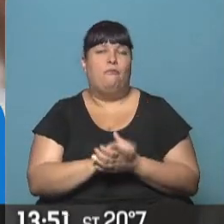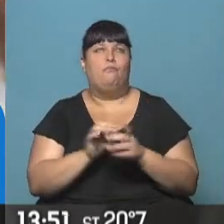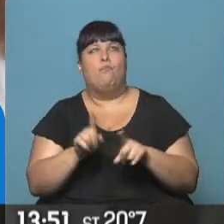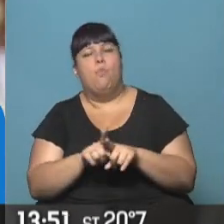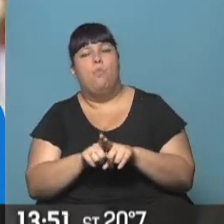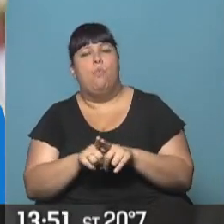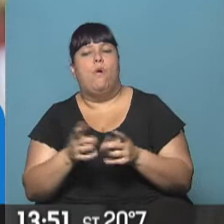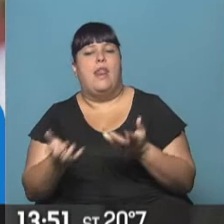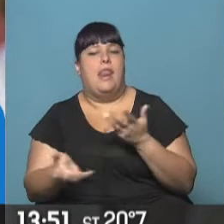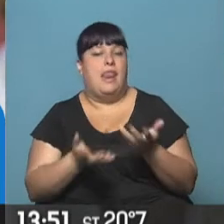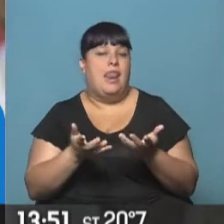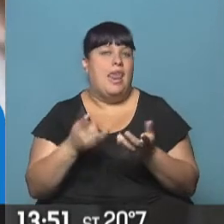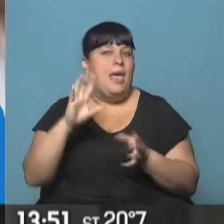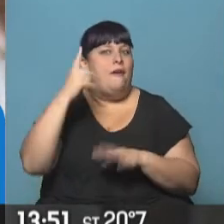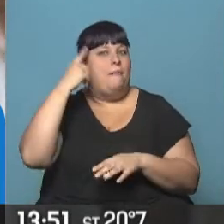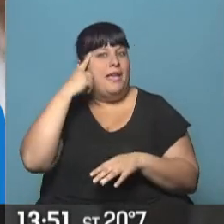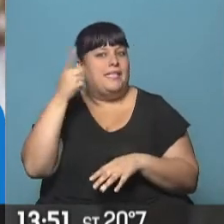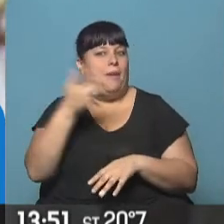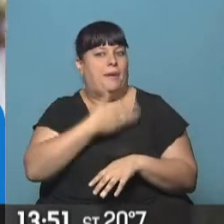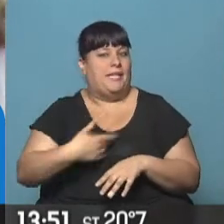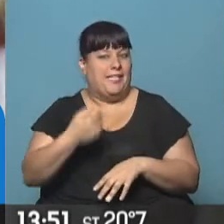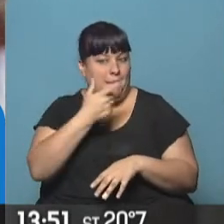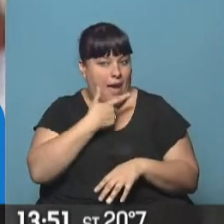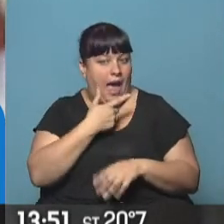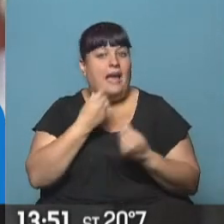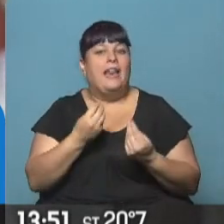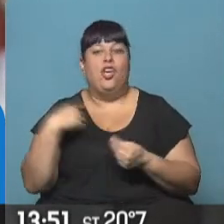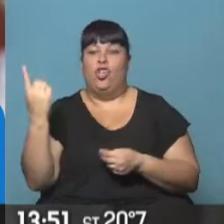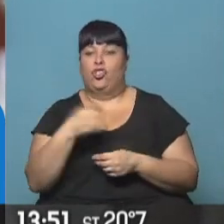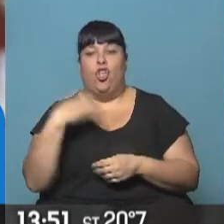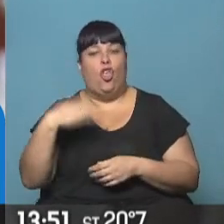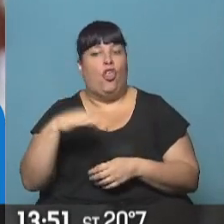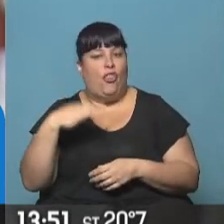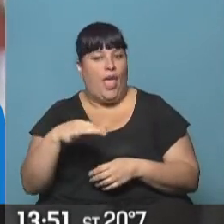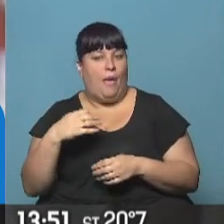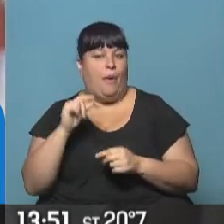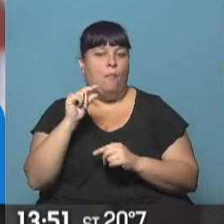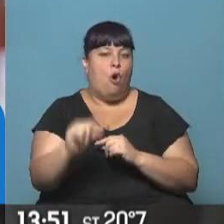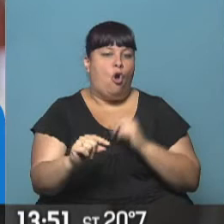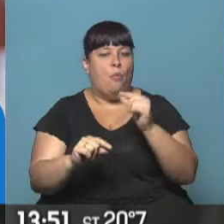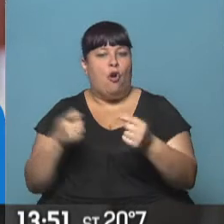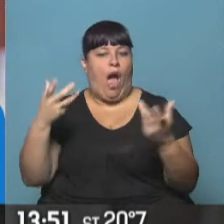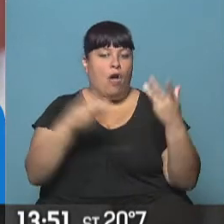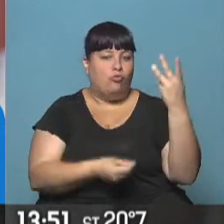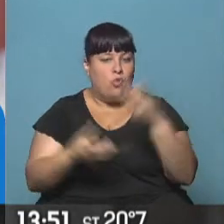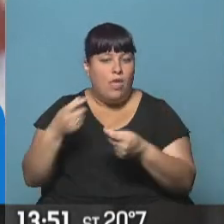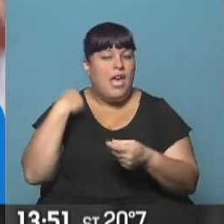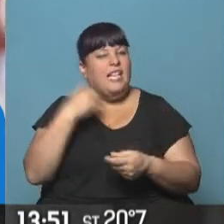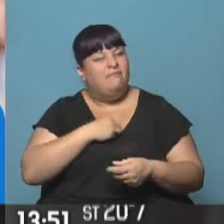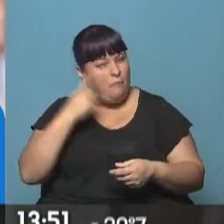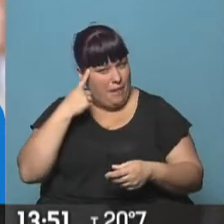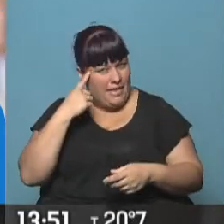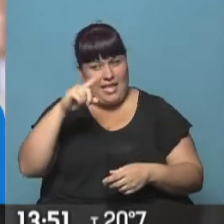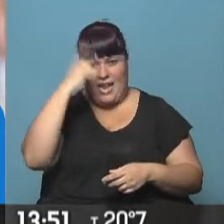digamos, la idea del presidente Macri en el sentido de que todos tenemos que ceder, creen o sienten que